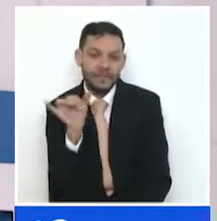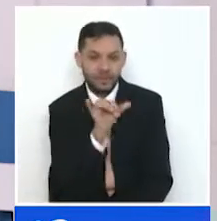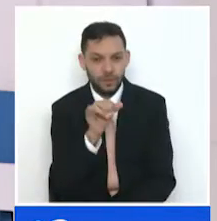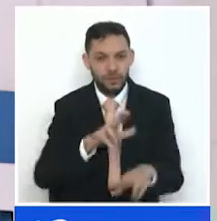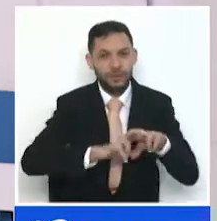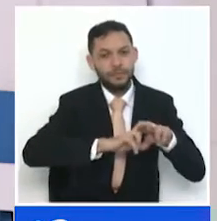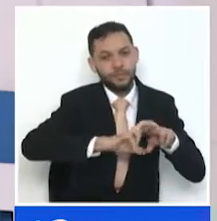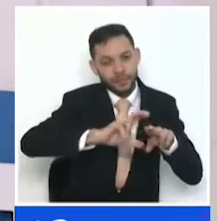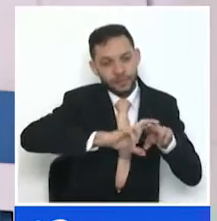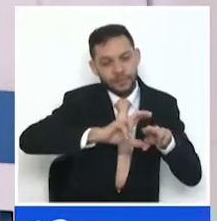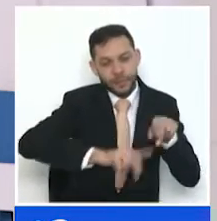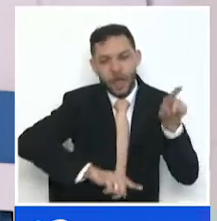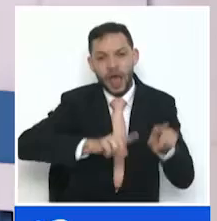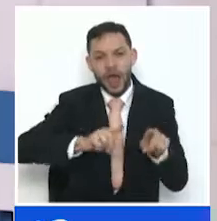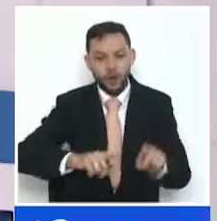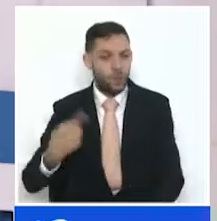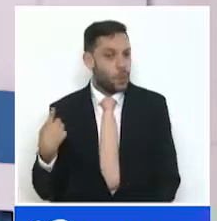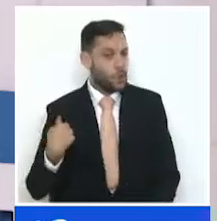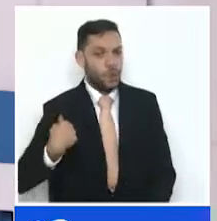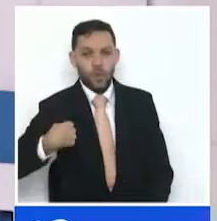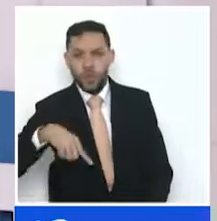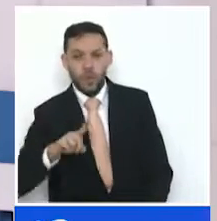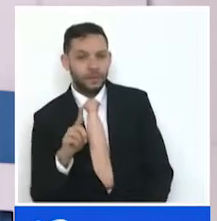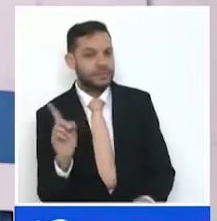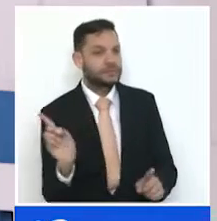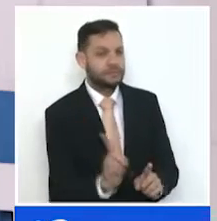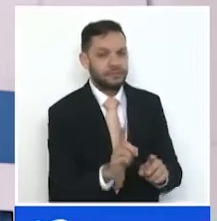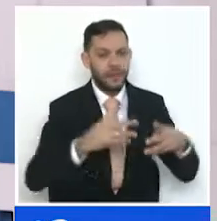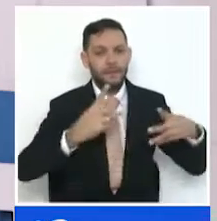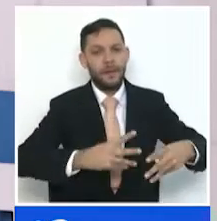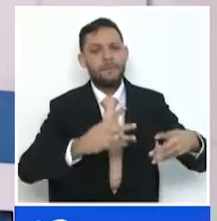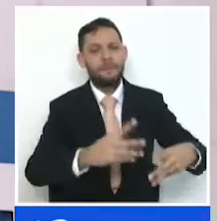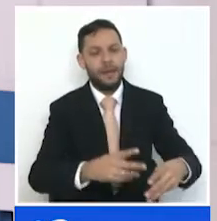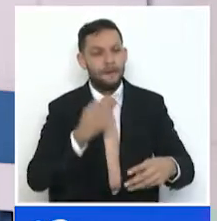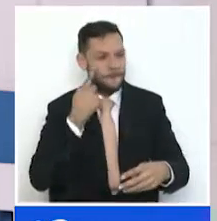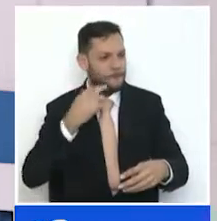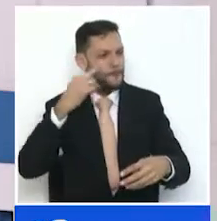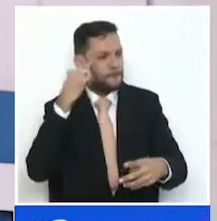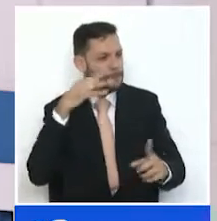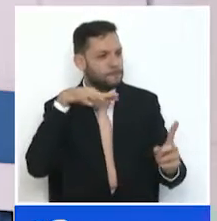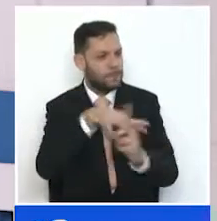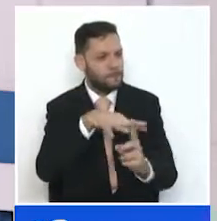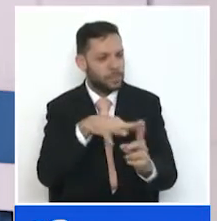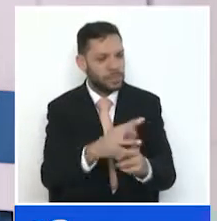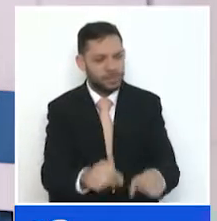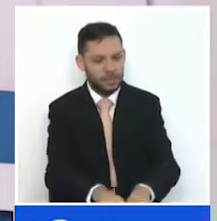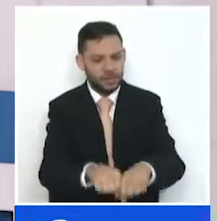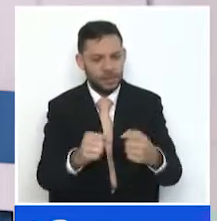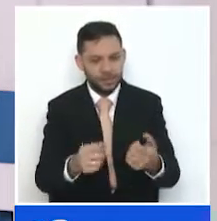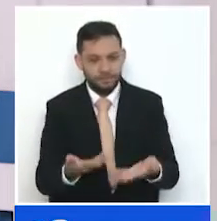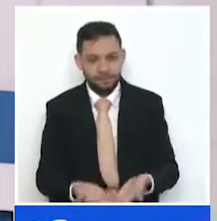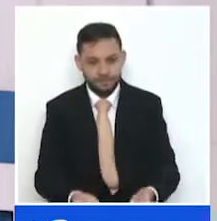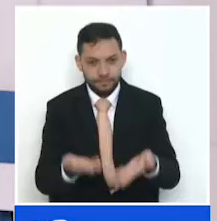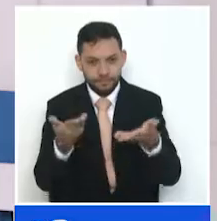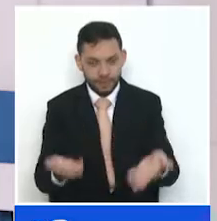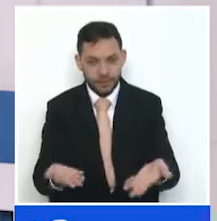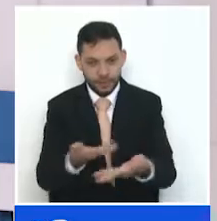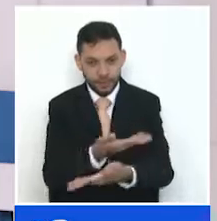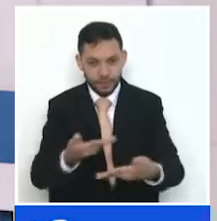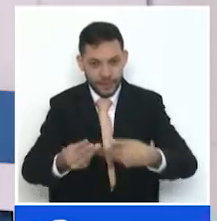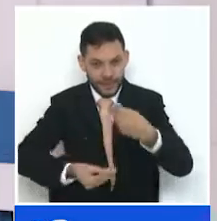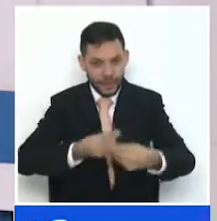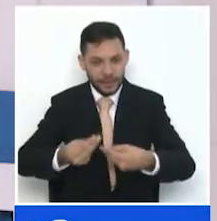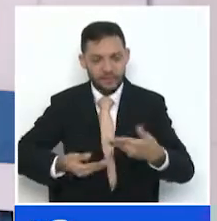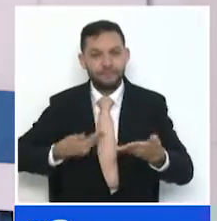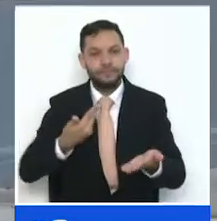algunas personas ajenas a las marchas se han dedicado a sembrar terror y causar daños materiales. Aquí les mostramos lo que está